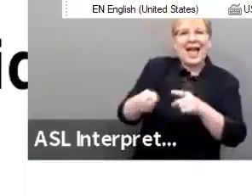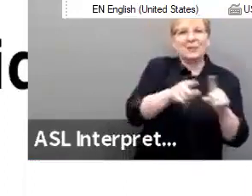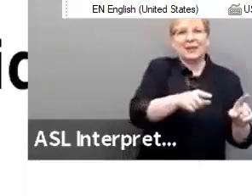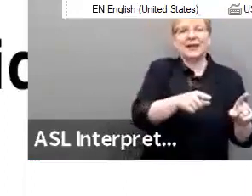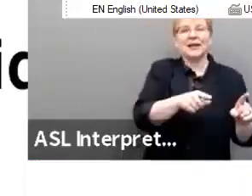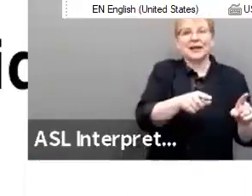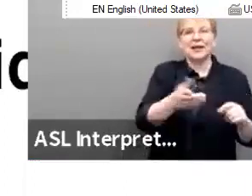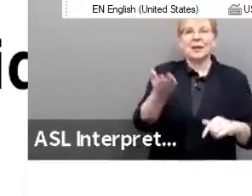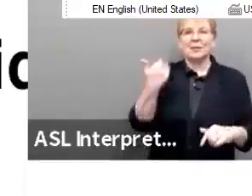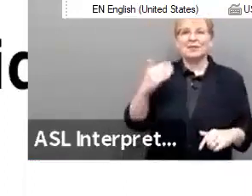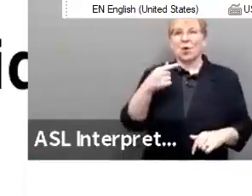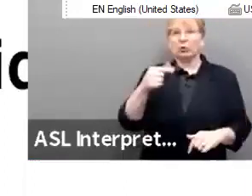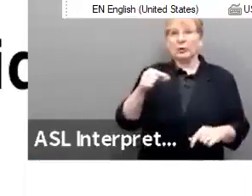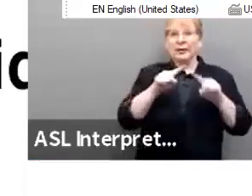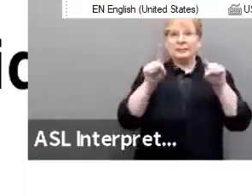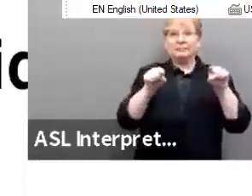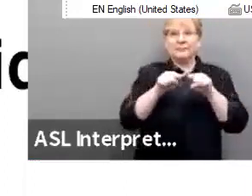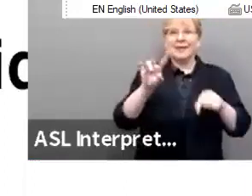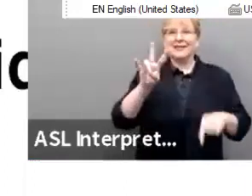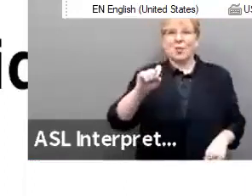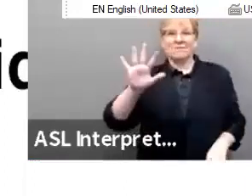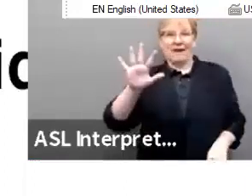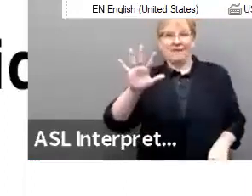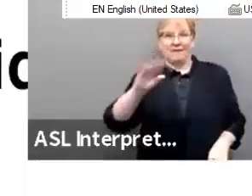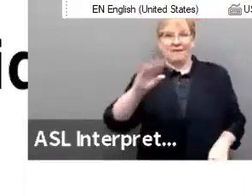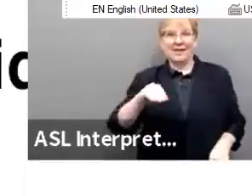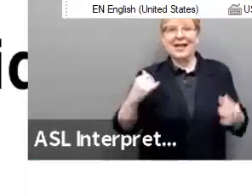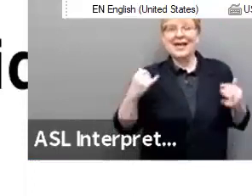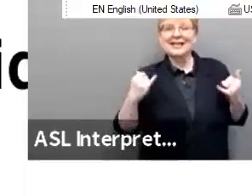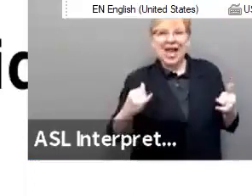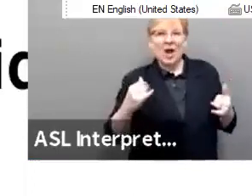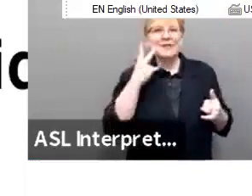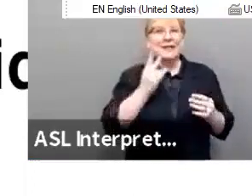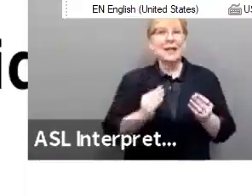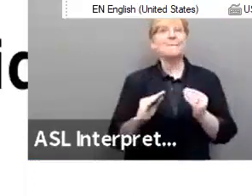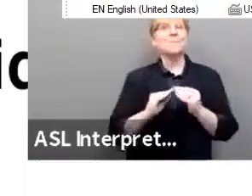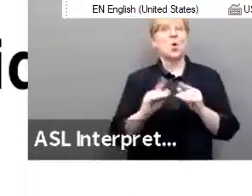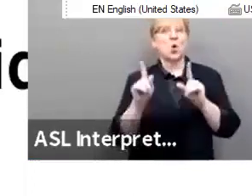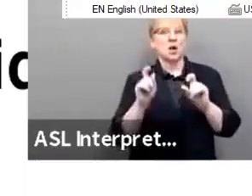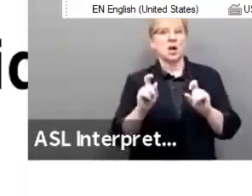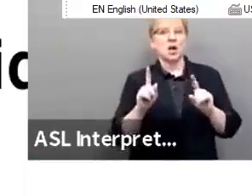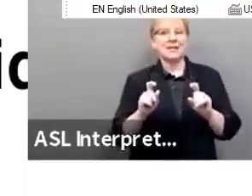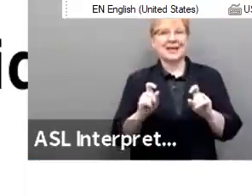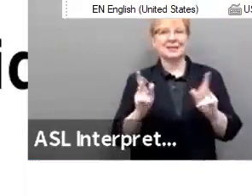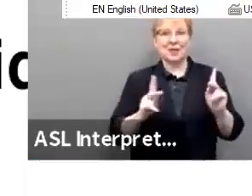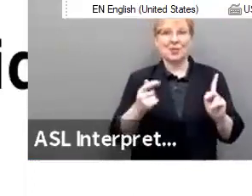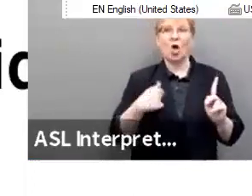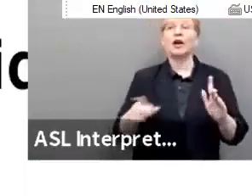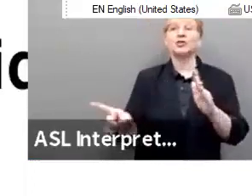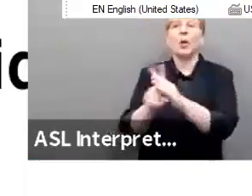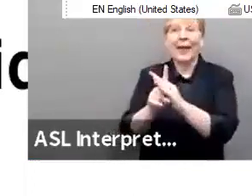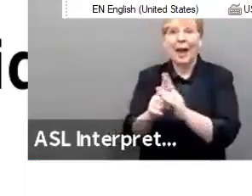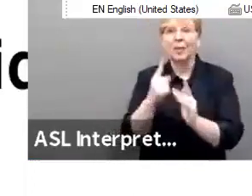Una vez que llega entre 5 y 7, se empieza a perder el rastro de los casos. Quizás haya más casos